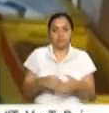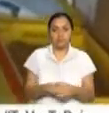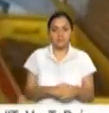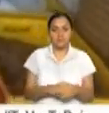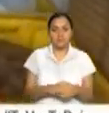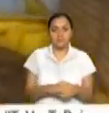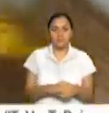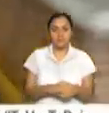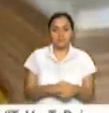noticiero ciudadano